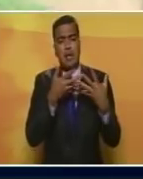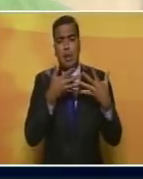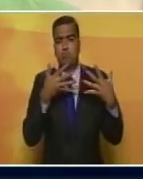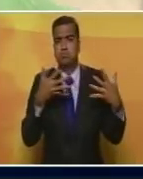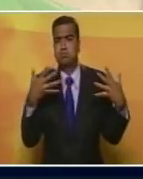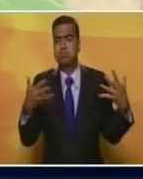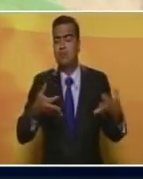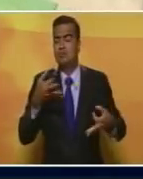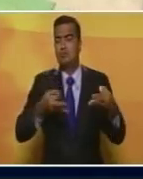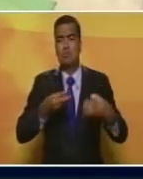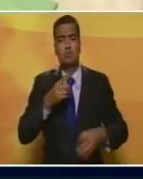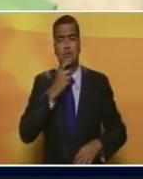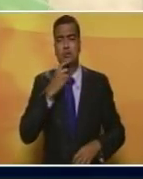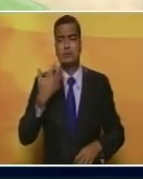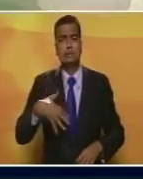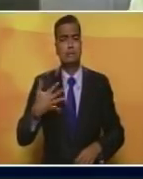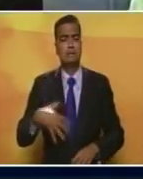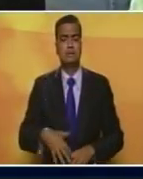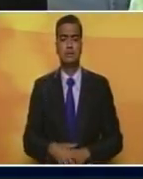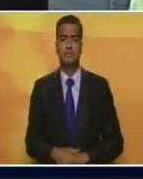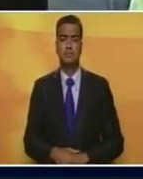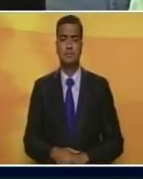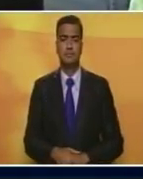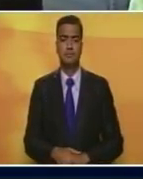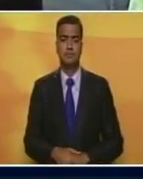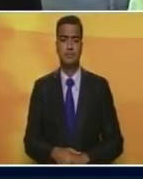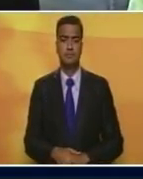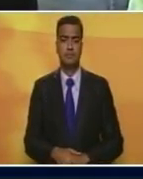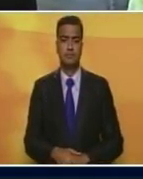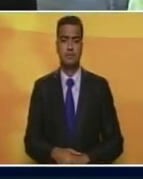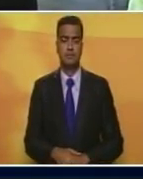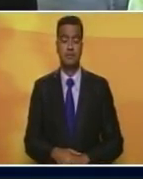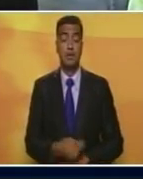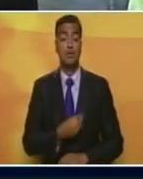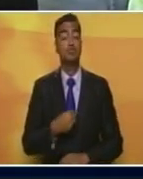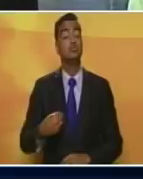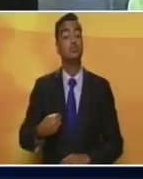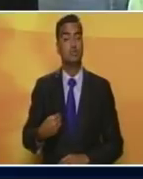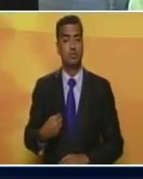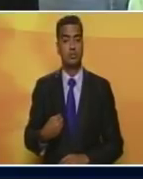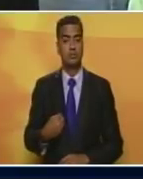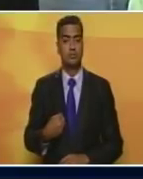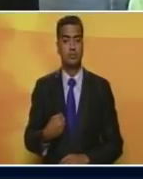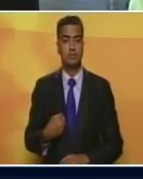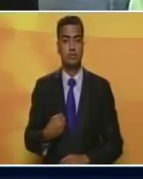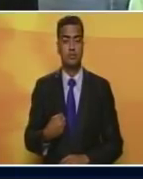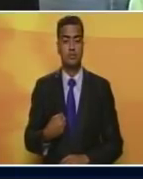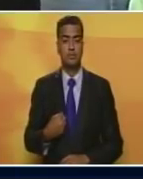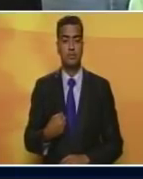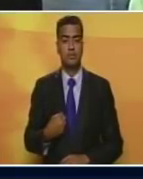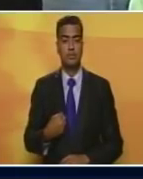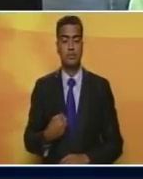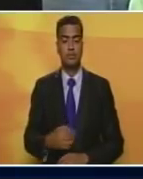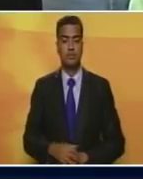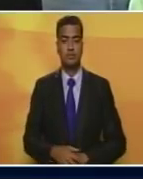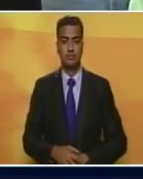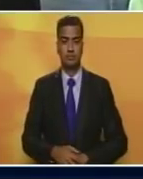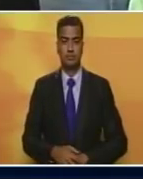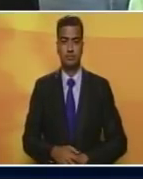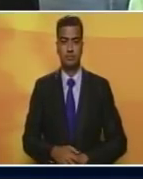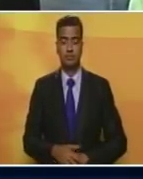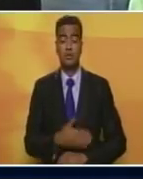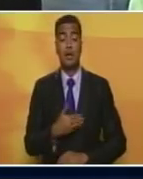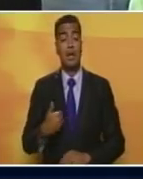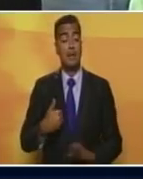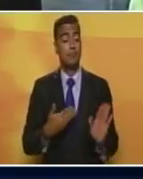Lismar Arcia nos amplía la información. Simosa aseguró que hay costos desmedidos en productos como el arroz, huevo, harinas y carnes, por